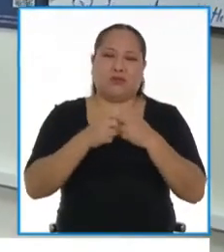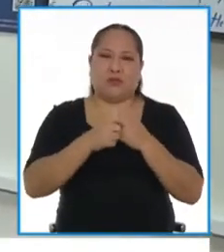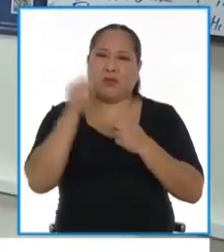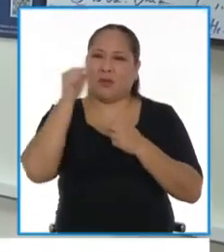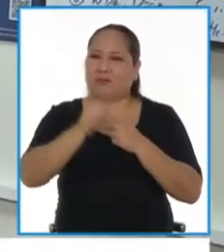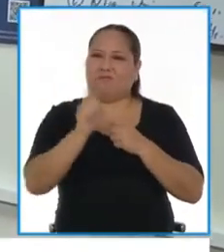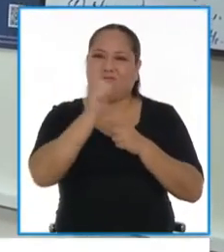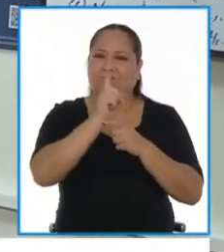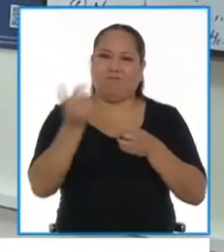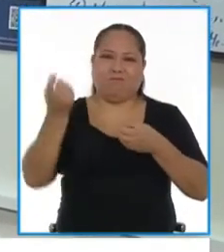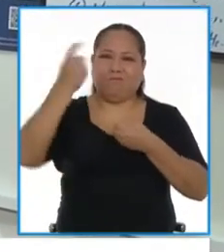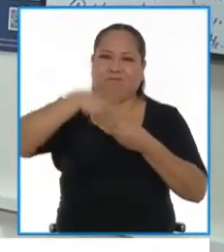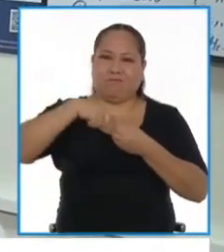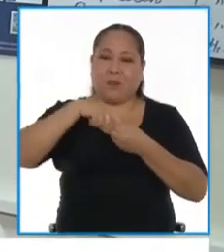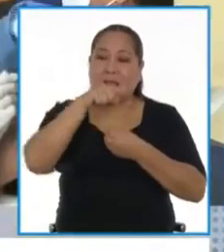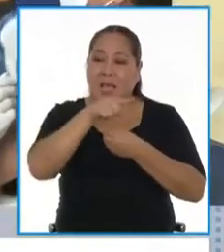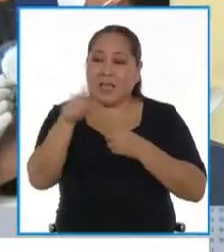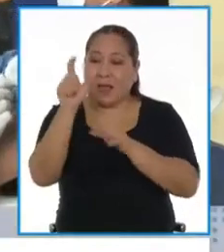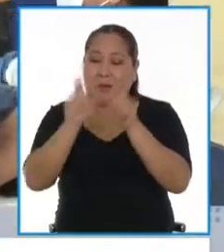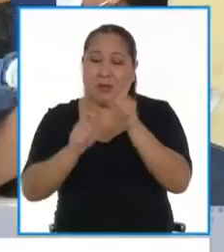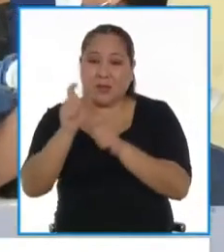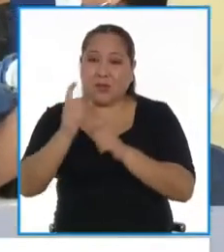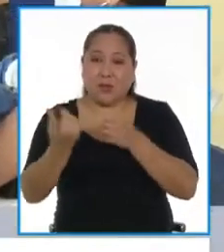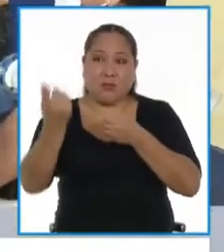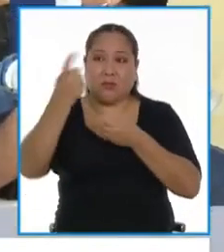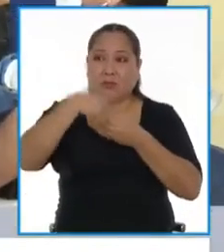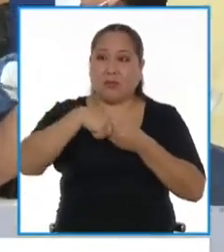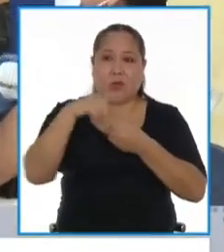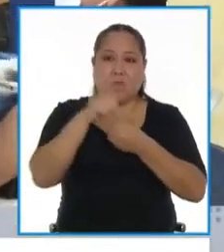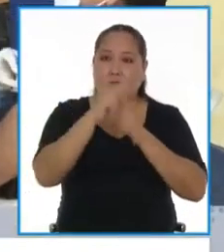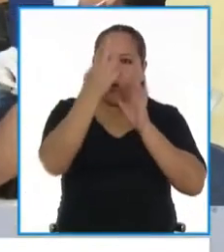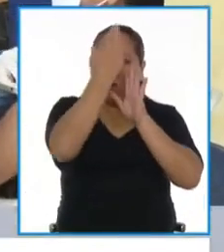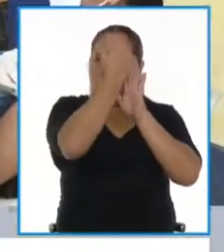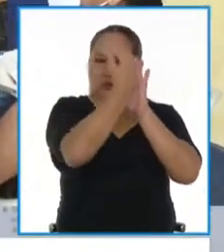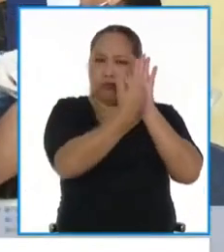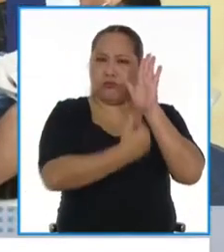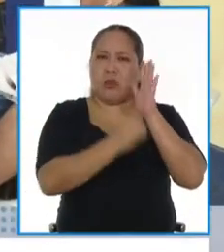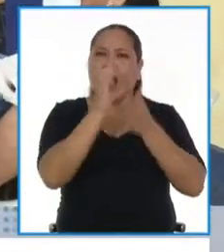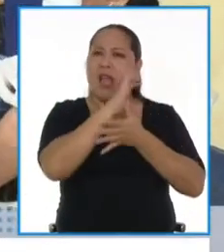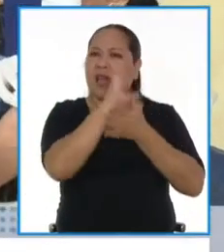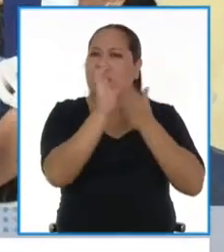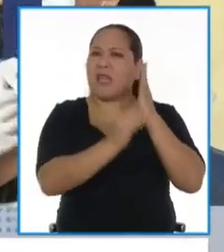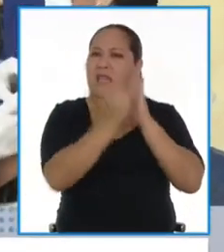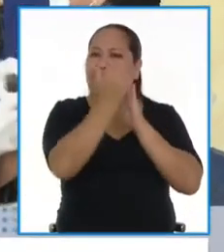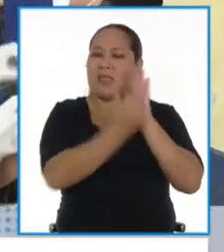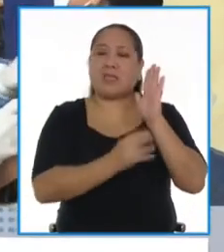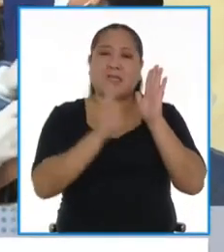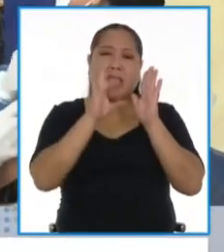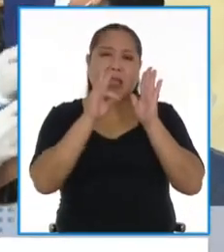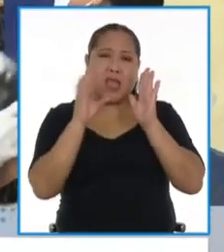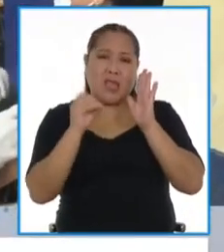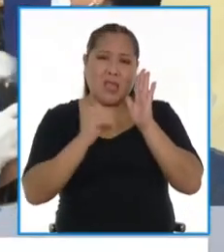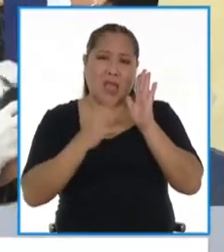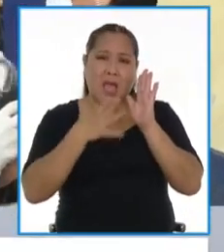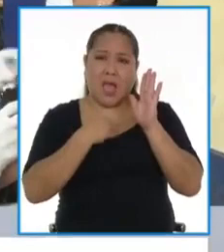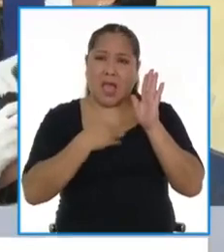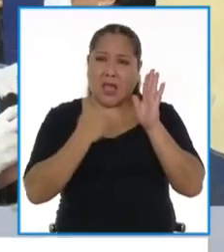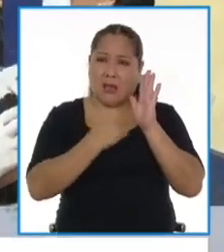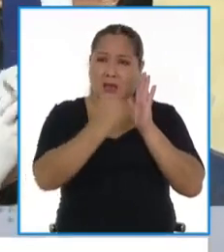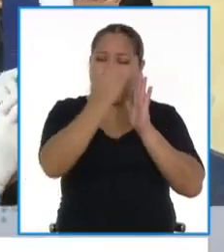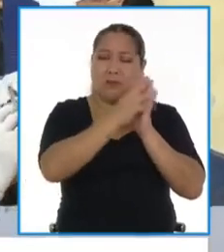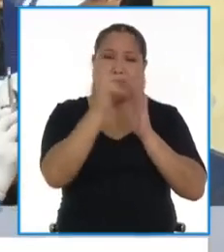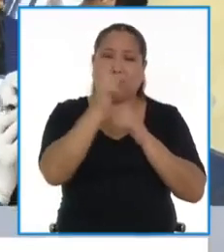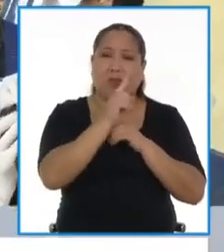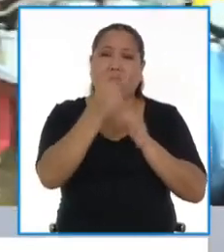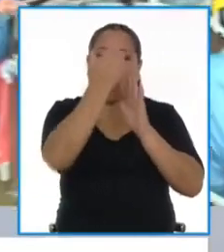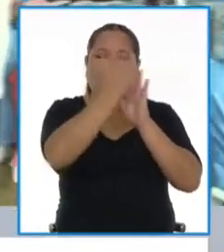irregularidad radica en que estas personas no tenían, no cumplían con la normatividad de los 70 años y que se han vacunado, ni